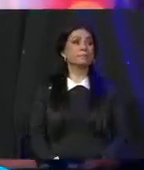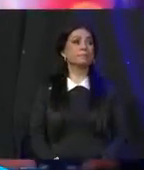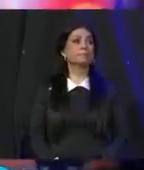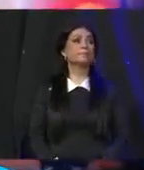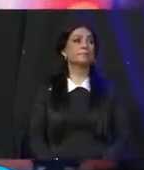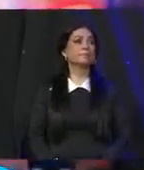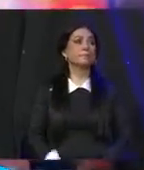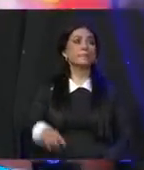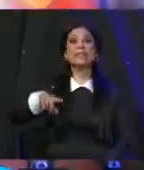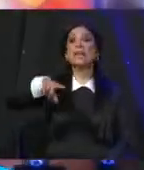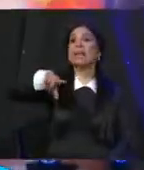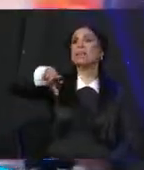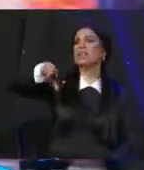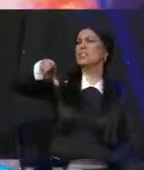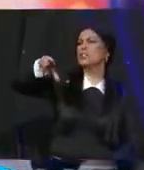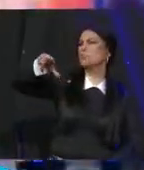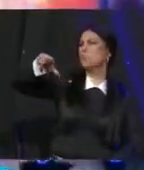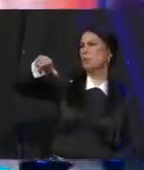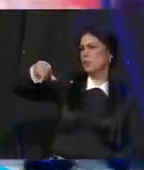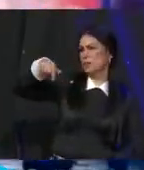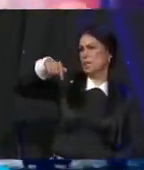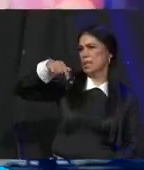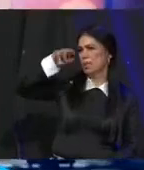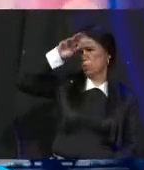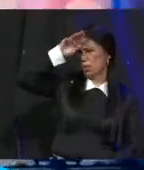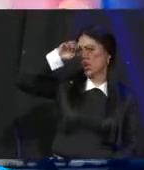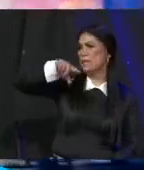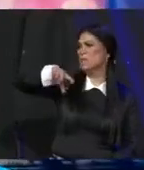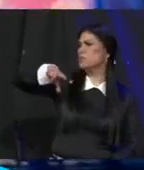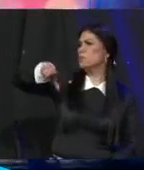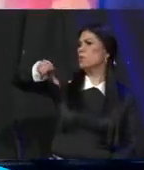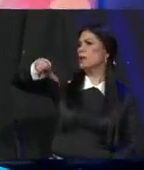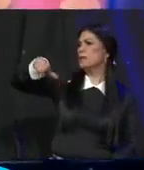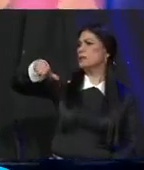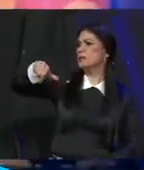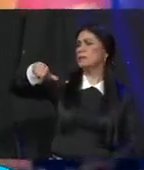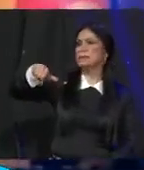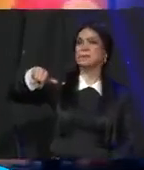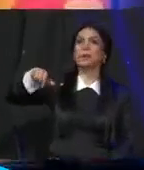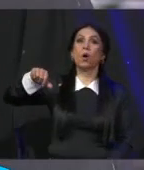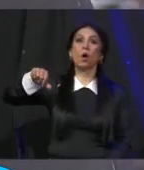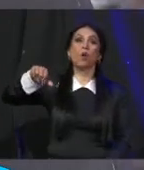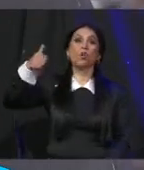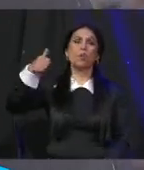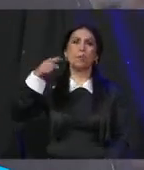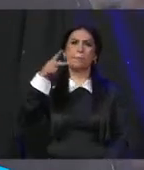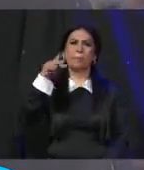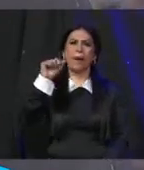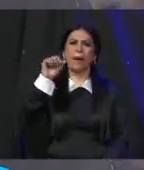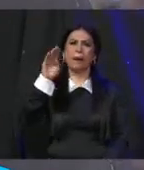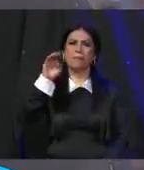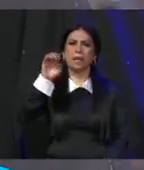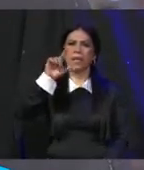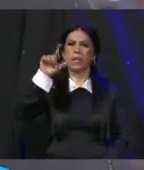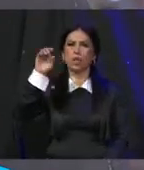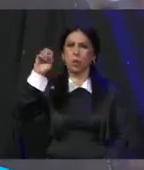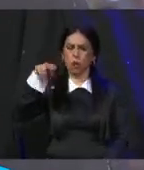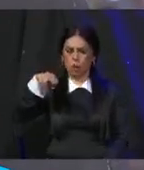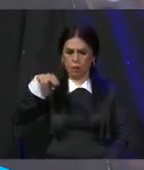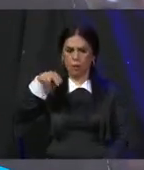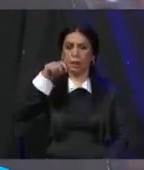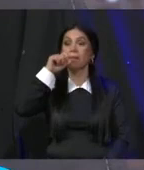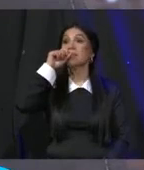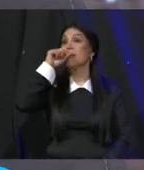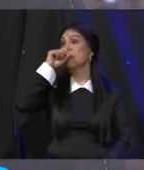ahí brincamos, bueno, eso fue aquí en Monterrey. Ajá. De ahí brincamos a Pabellón. Ajá. Y lo llenamos, hicimos dos